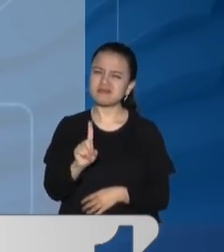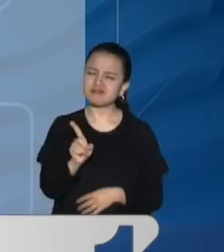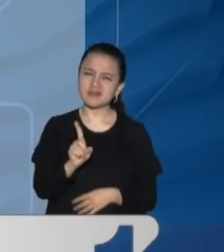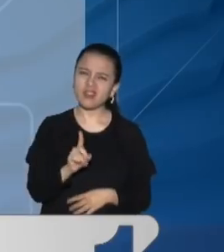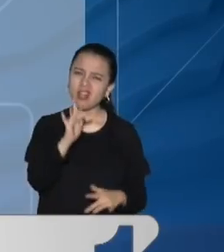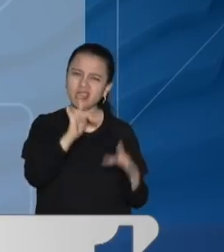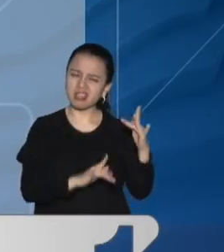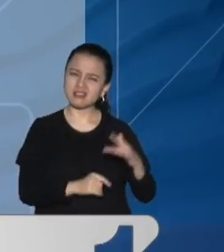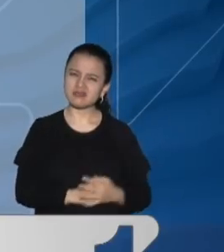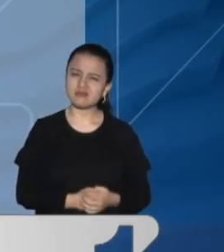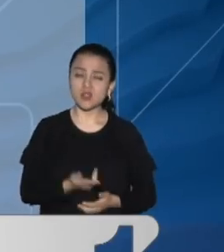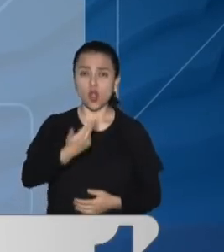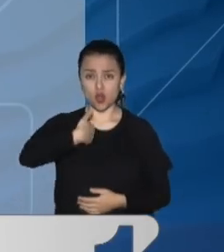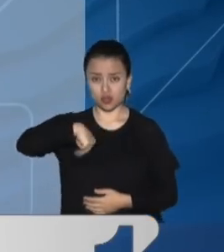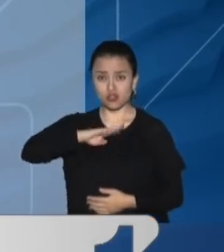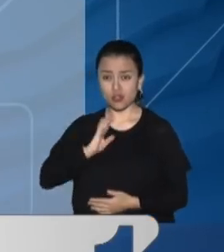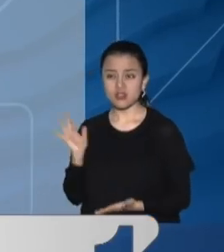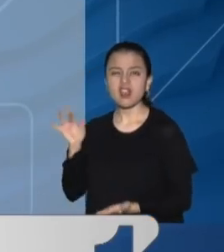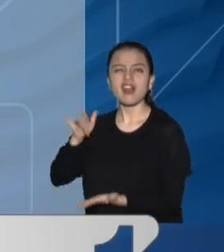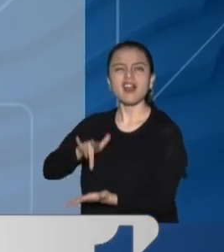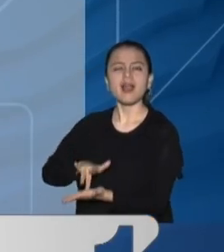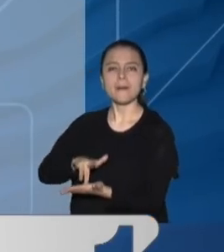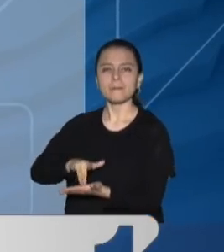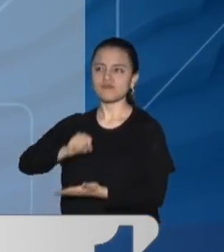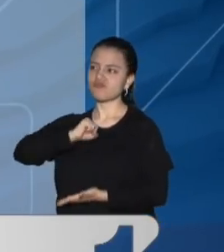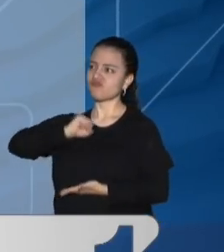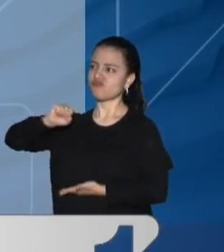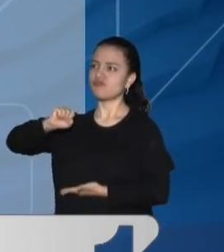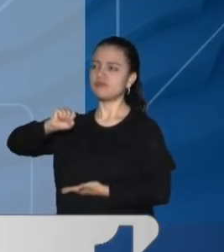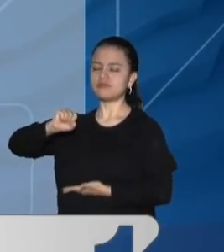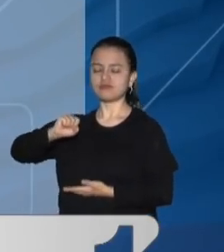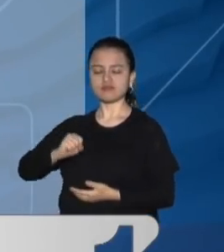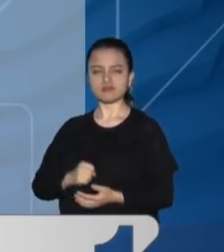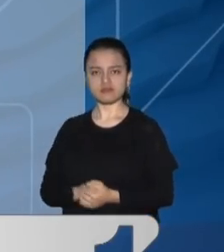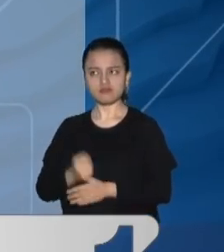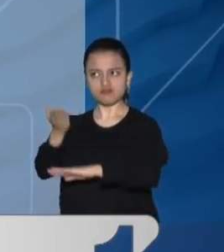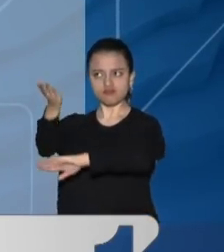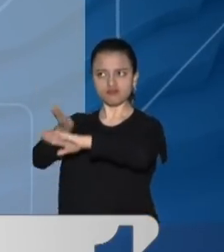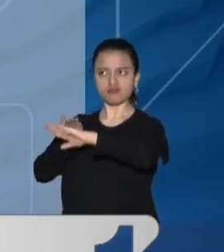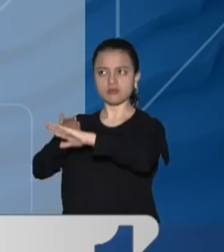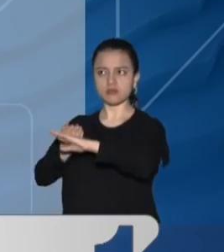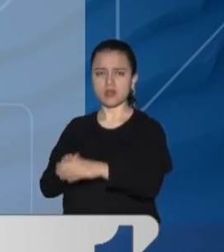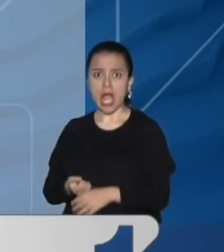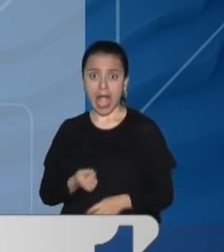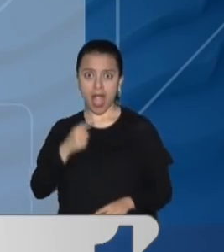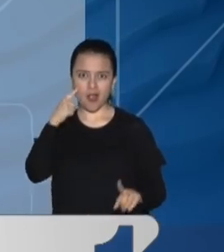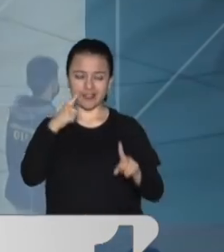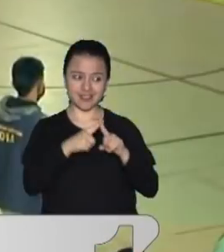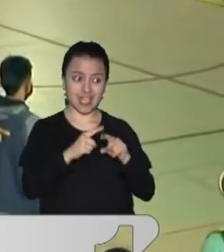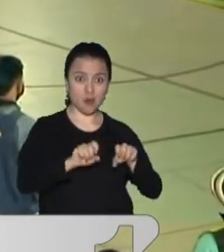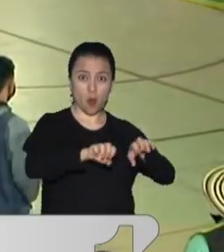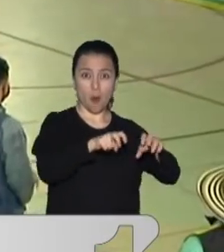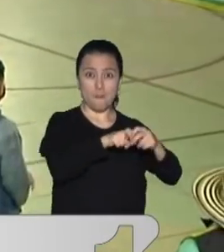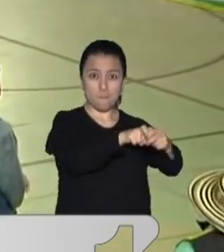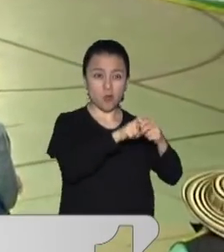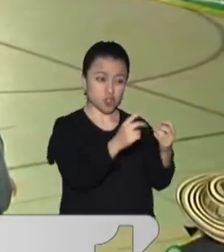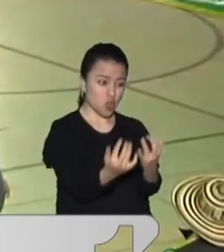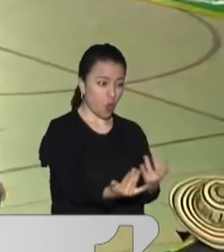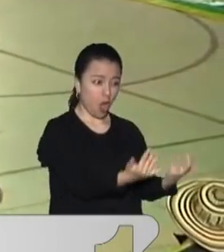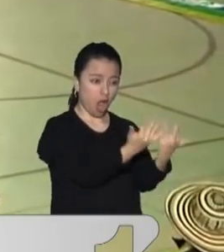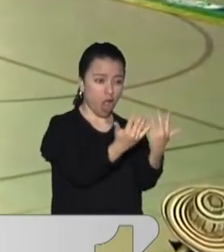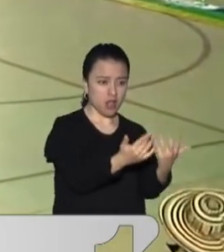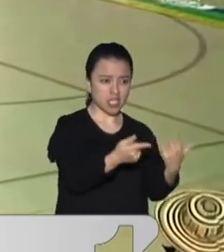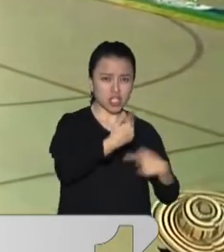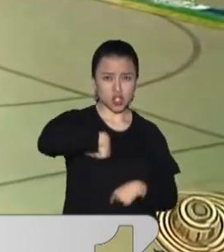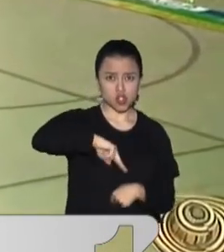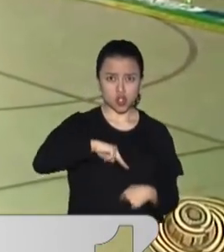con la Guardia. Venimos a reclamar nuestros derechos, no venimos a apedrear, no venimos a quemar buses, no somos vándalos como los